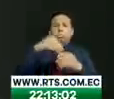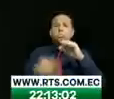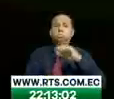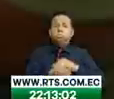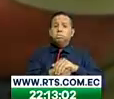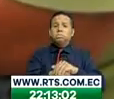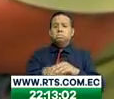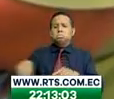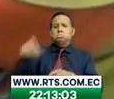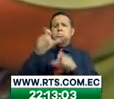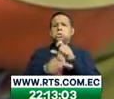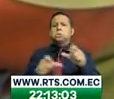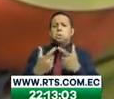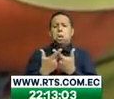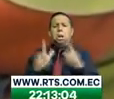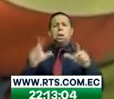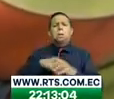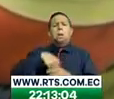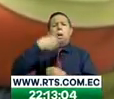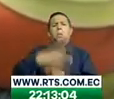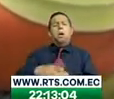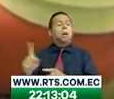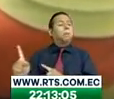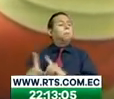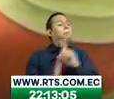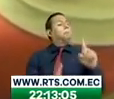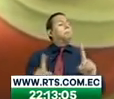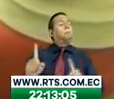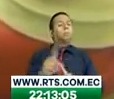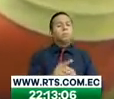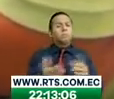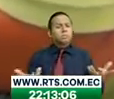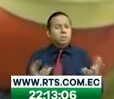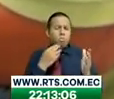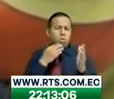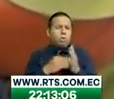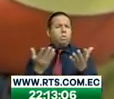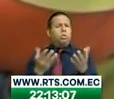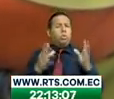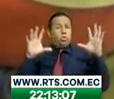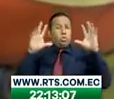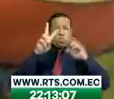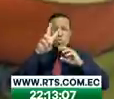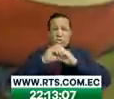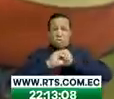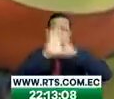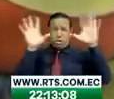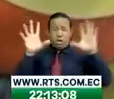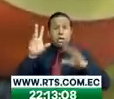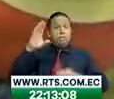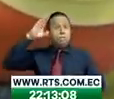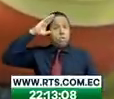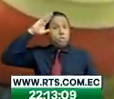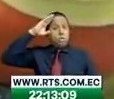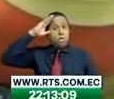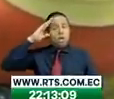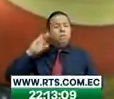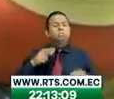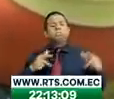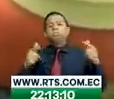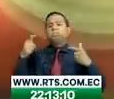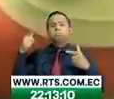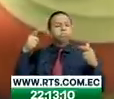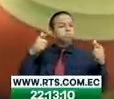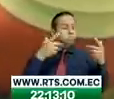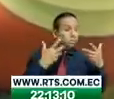circulación. Ya los policías rondan, se puede decir, hasta las 2 de la mañana. Usted viera 3 de la mañana, 4 de la